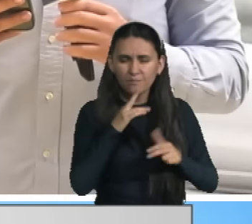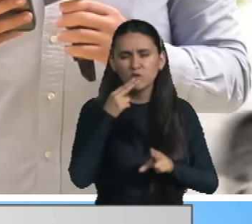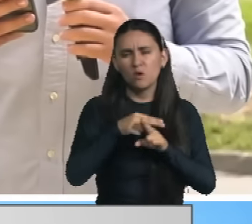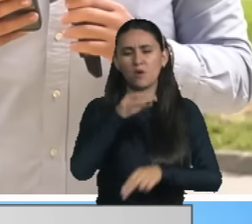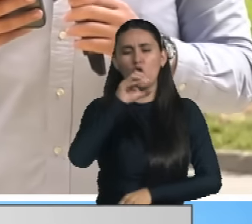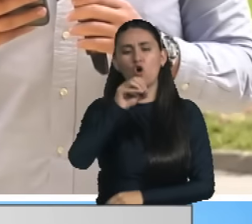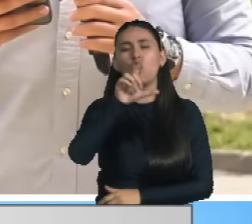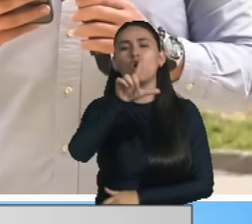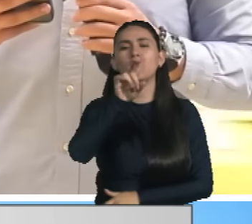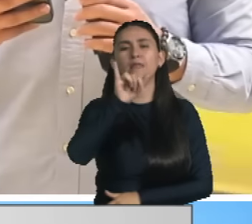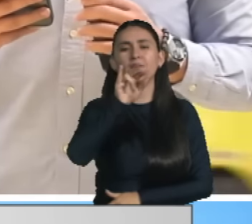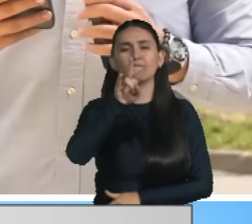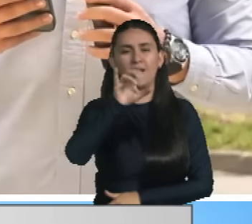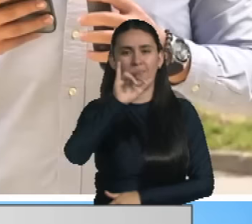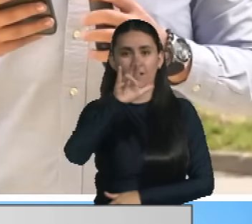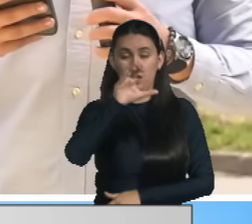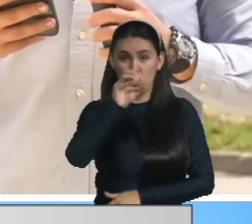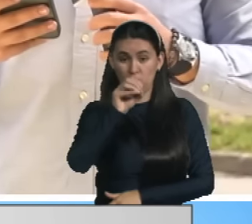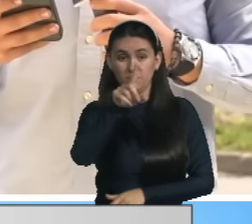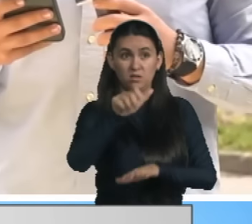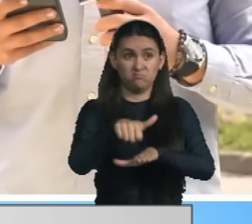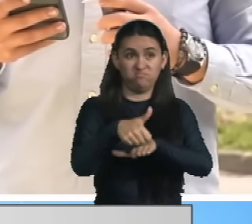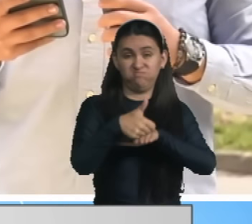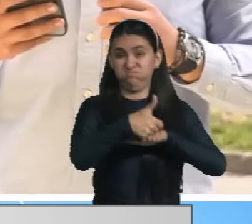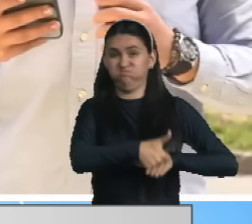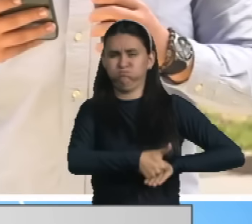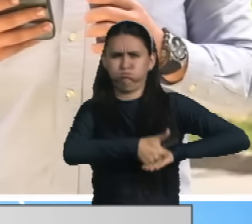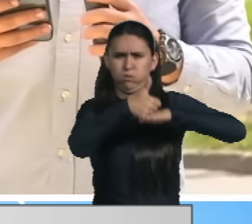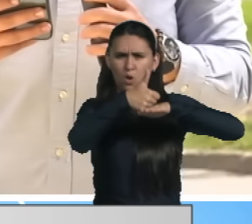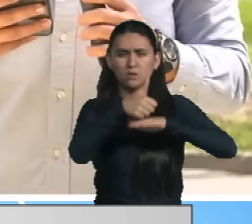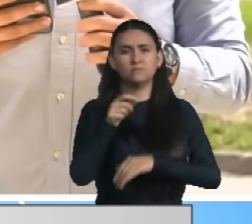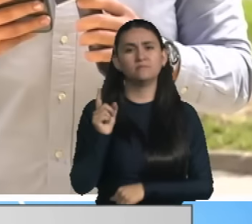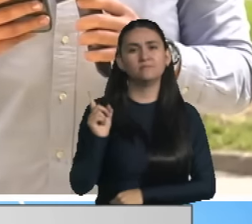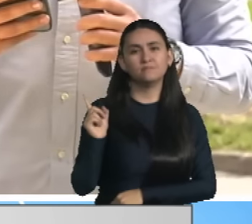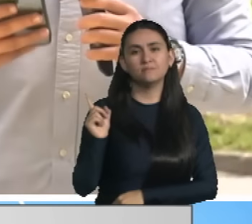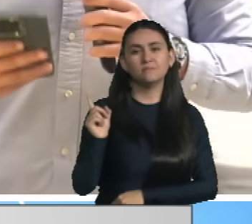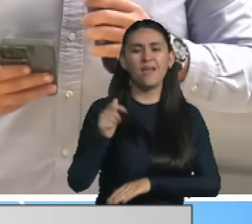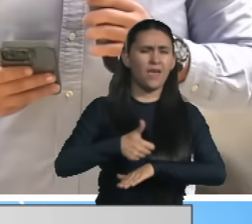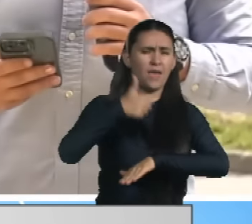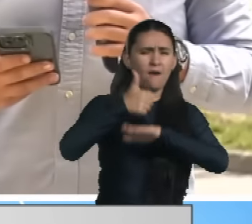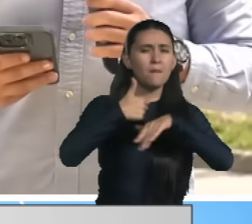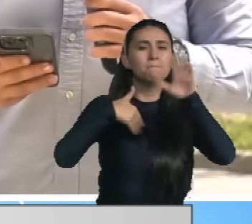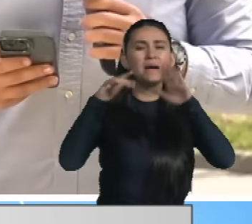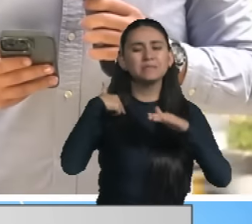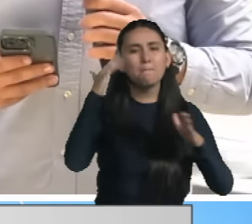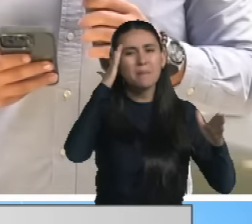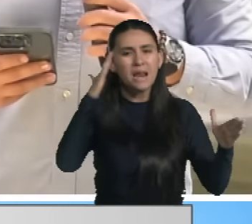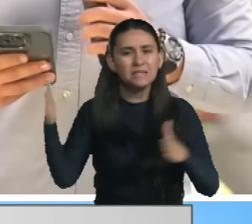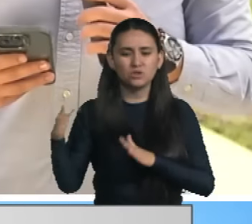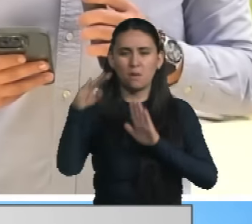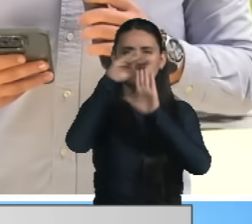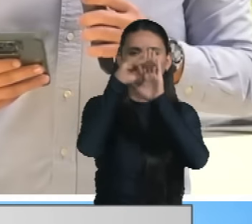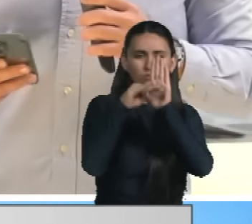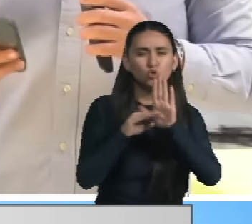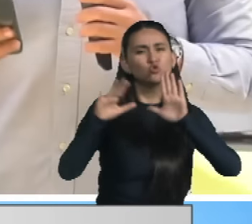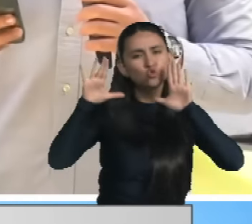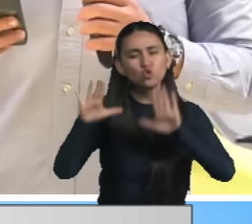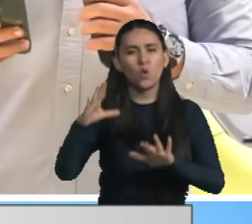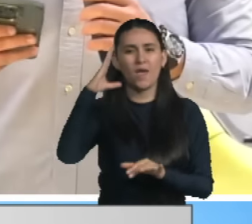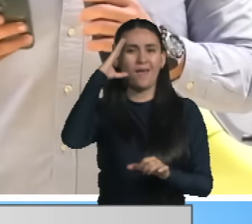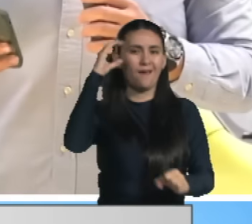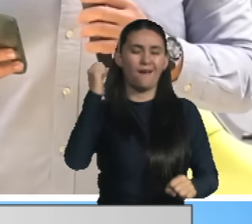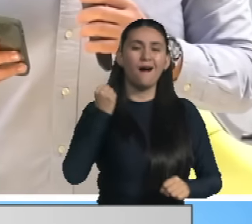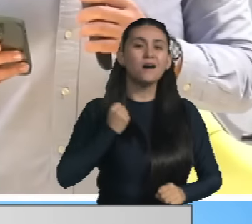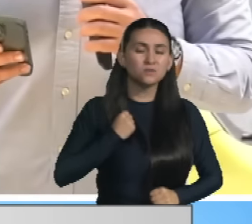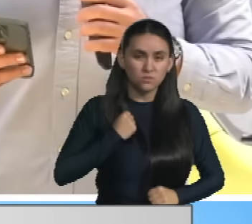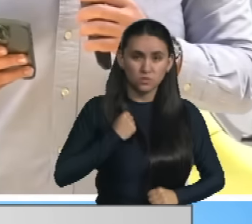Oliveiro Pérez Maecha, nada más y nada menos que jefe del Estado Mayor de Planeación y de las Políticas del Ejército Nacional. Estos